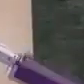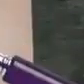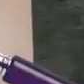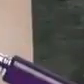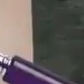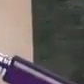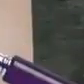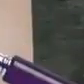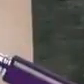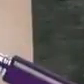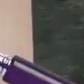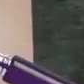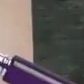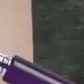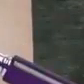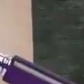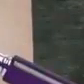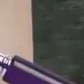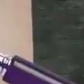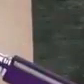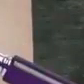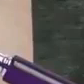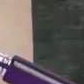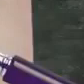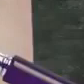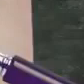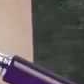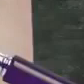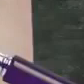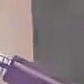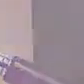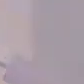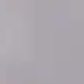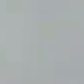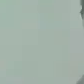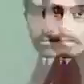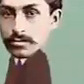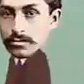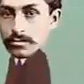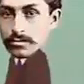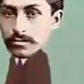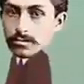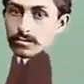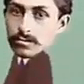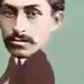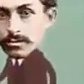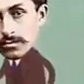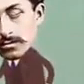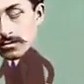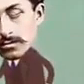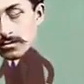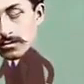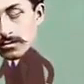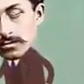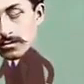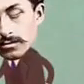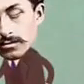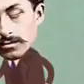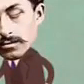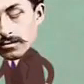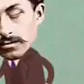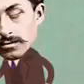cuando la Academia Libre de Medicina lanza un concurso de investigación sobre la verruga peruana, Carrión decidió indagar sobre esta antigua